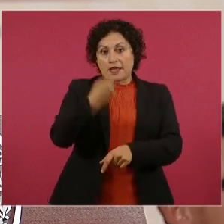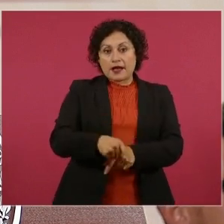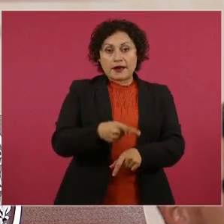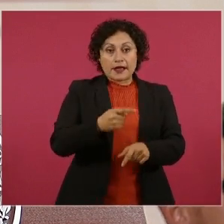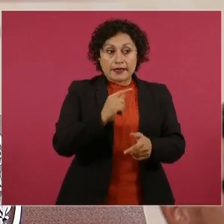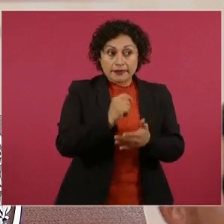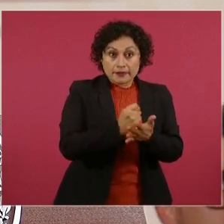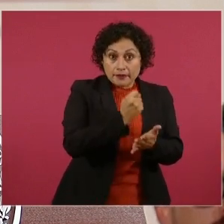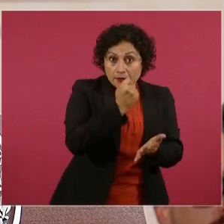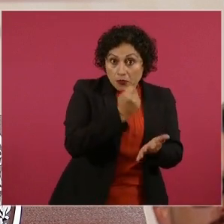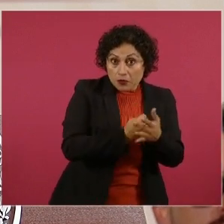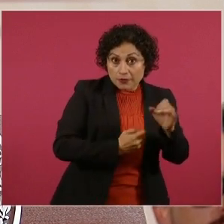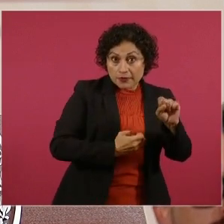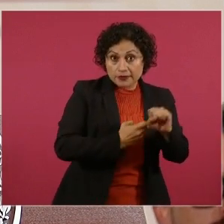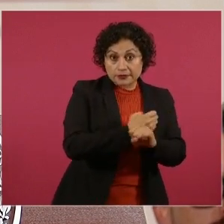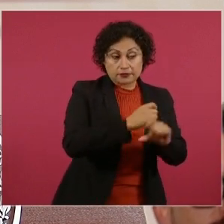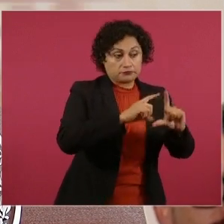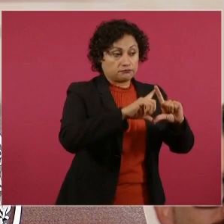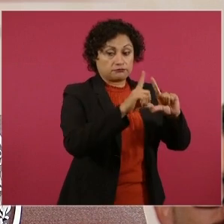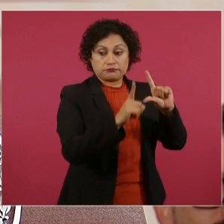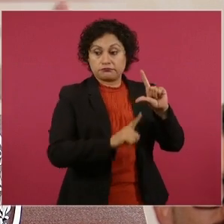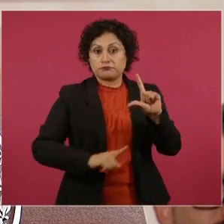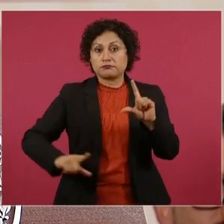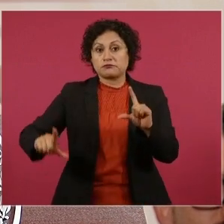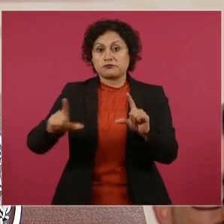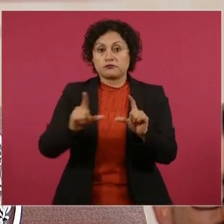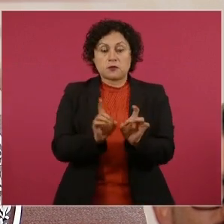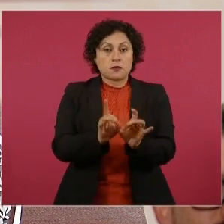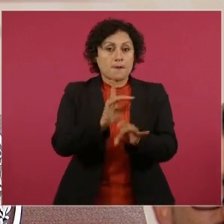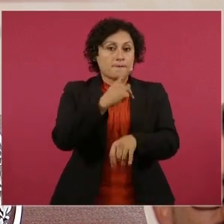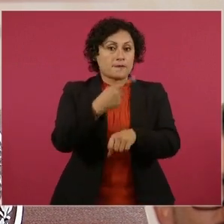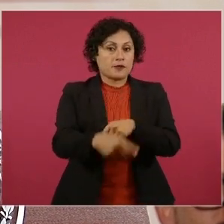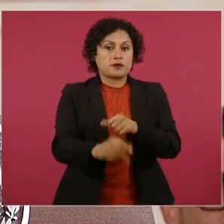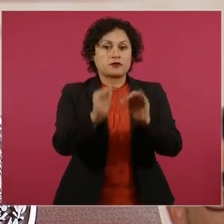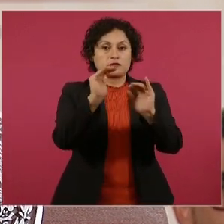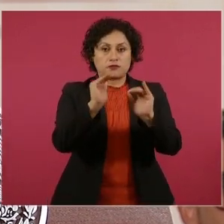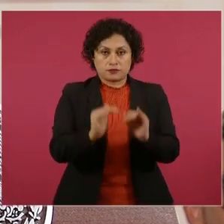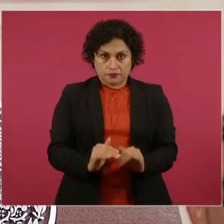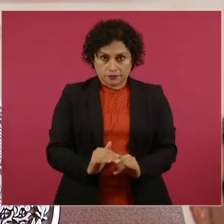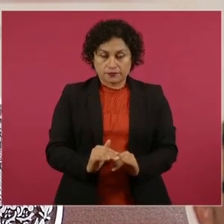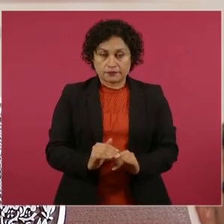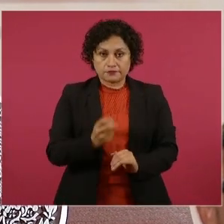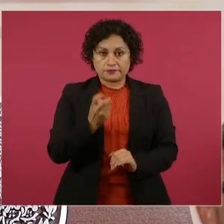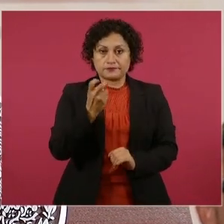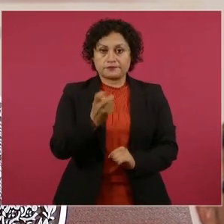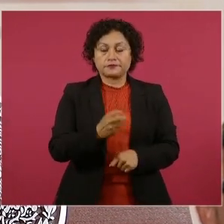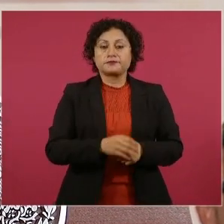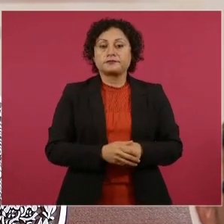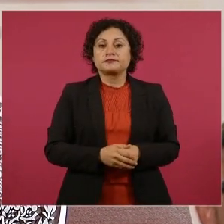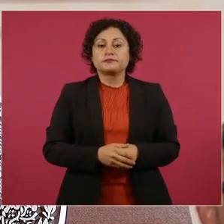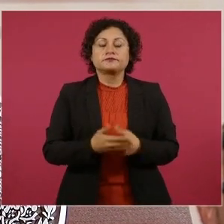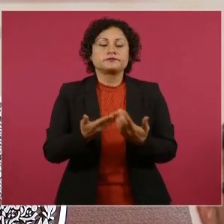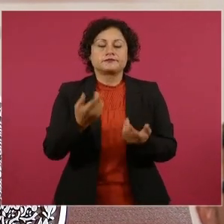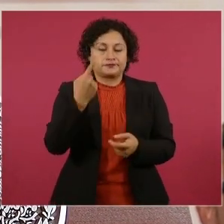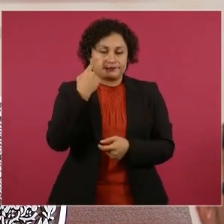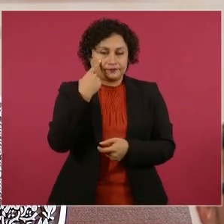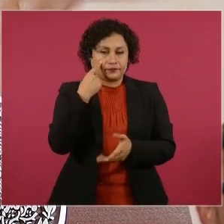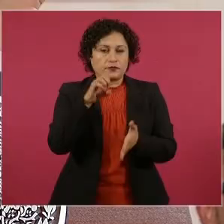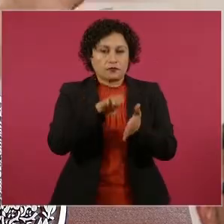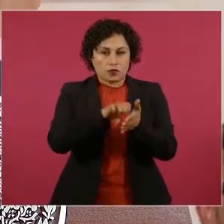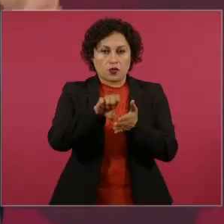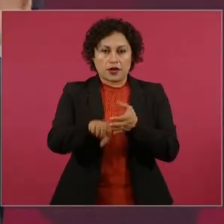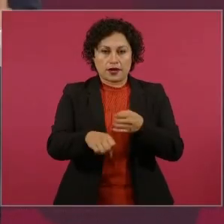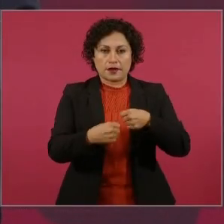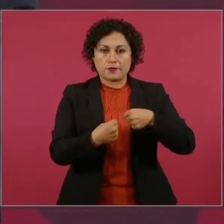país eh Por ejemplo en la frontera